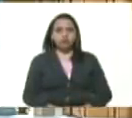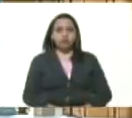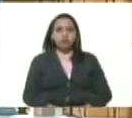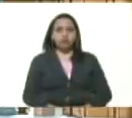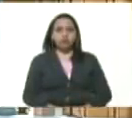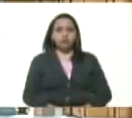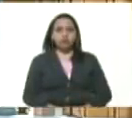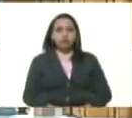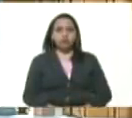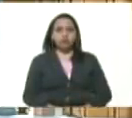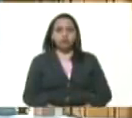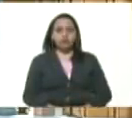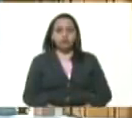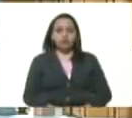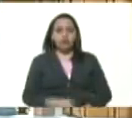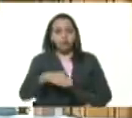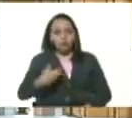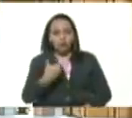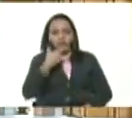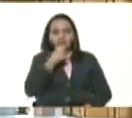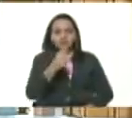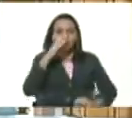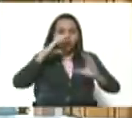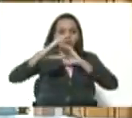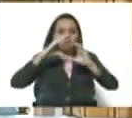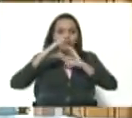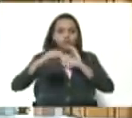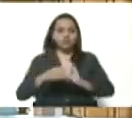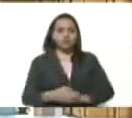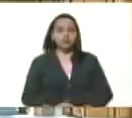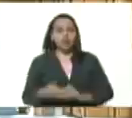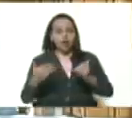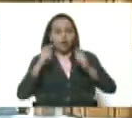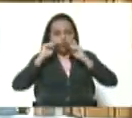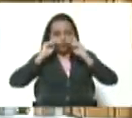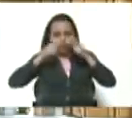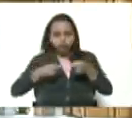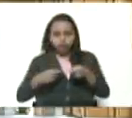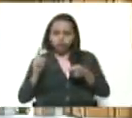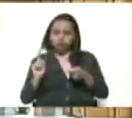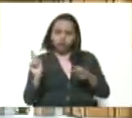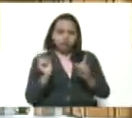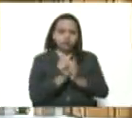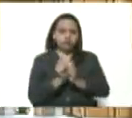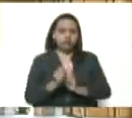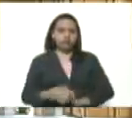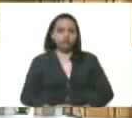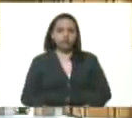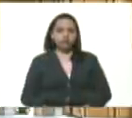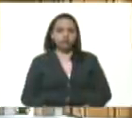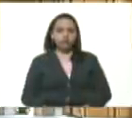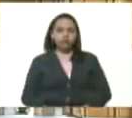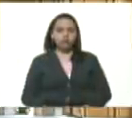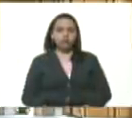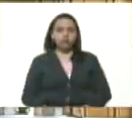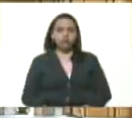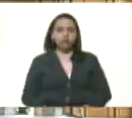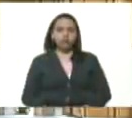para facilitar la comunicación, voy a quitarme momentáneamente la